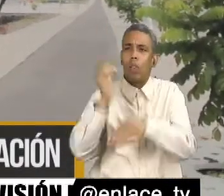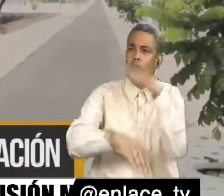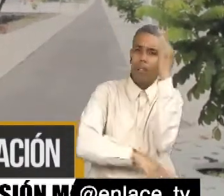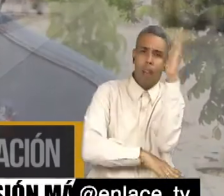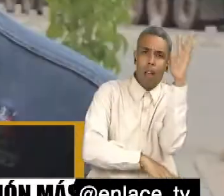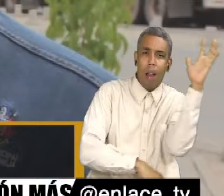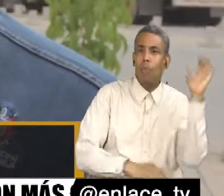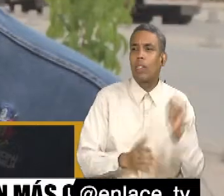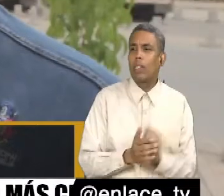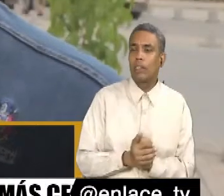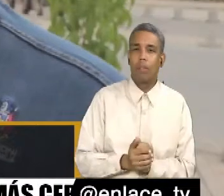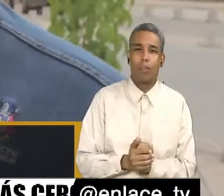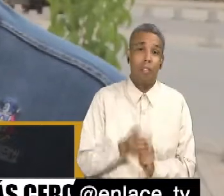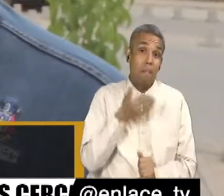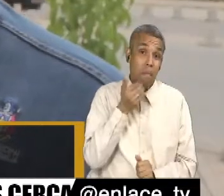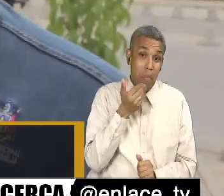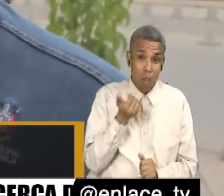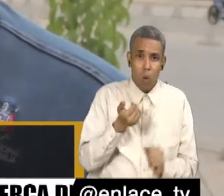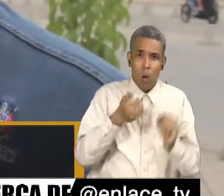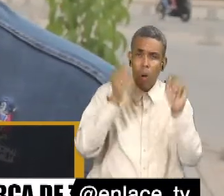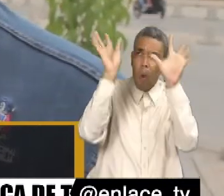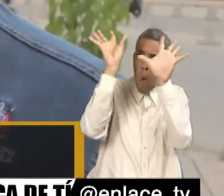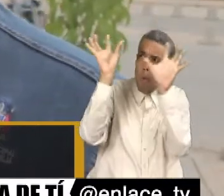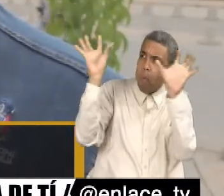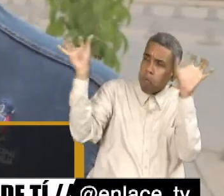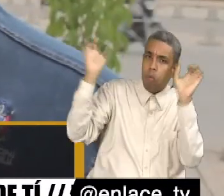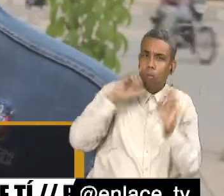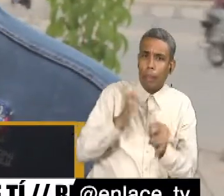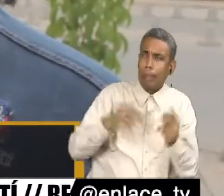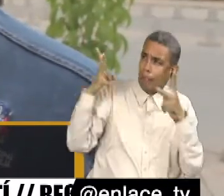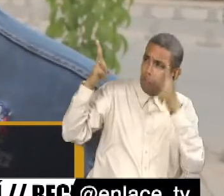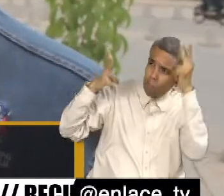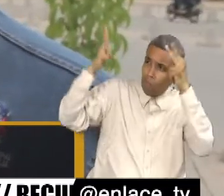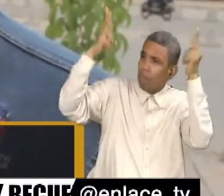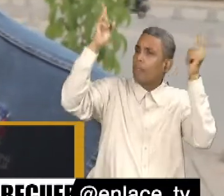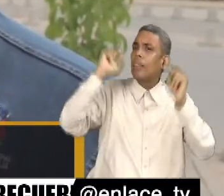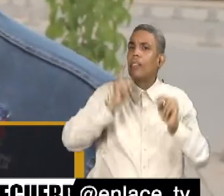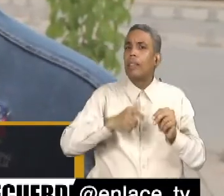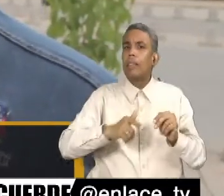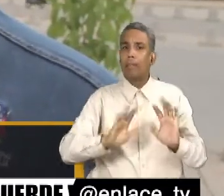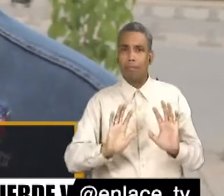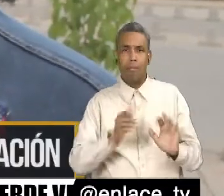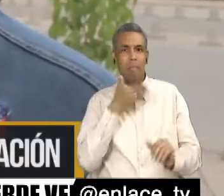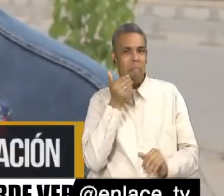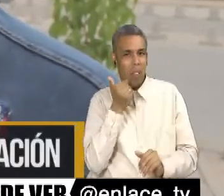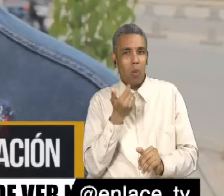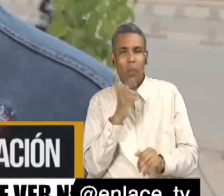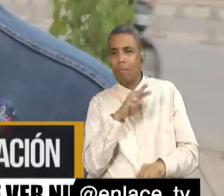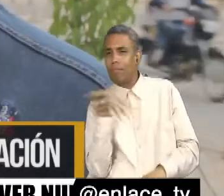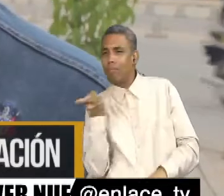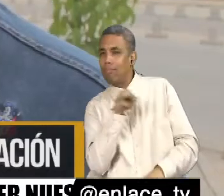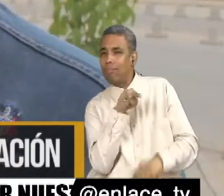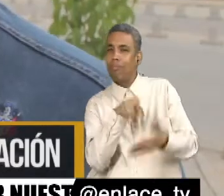visibilidad de este sector y la comunidad puede disfrutar de este